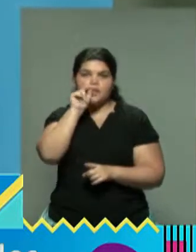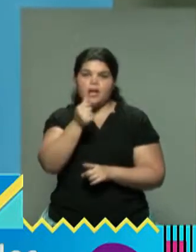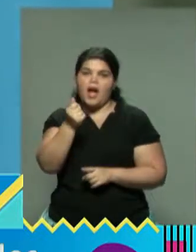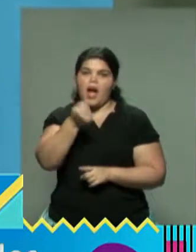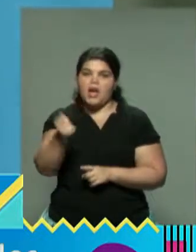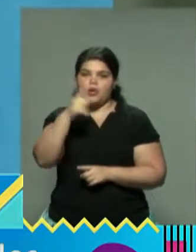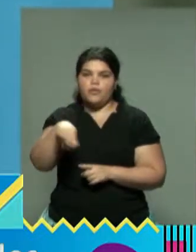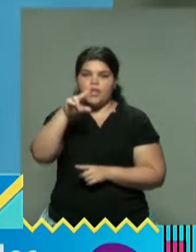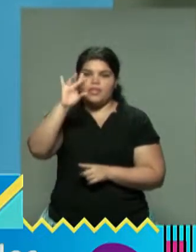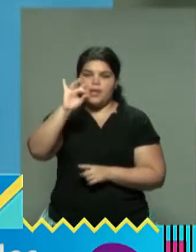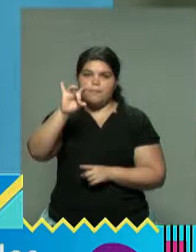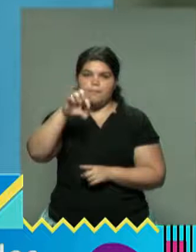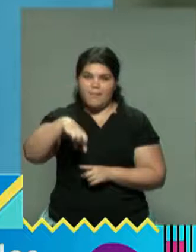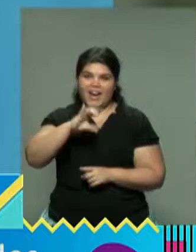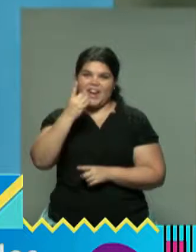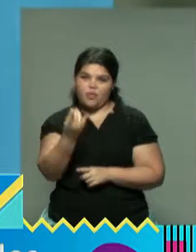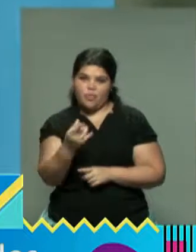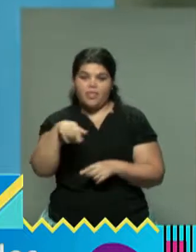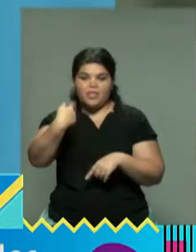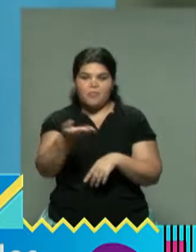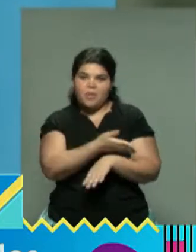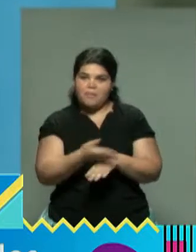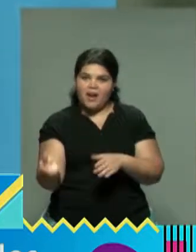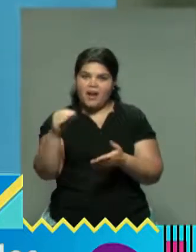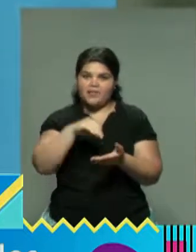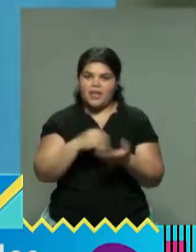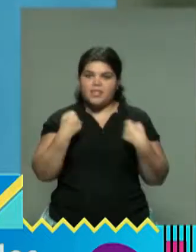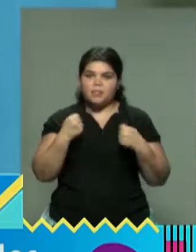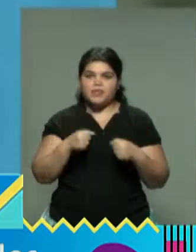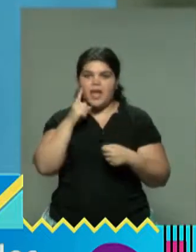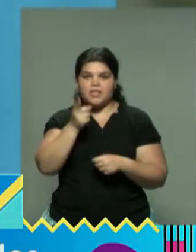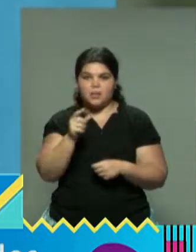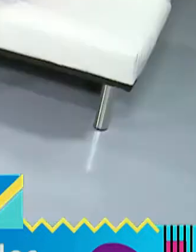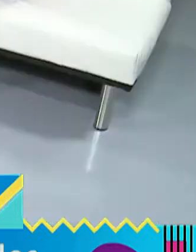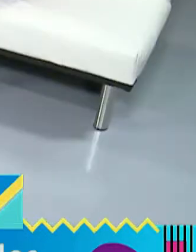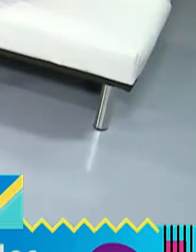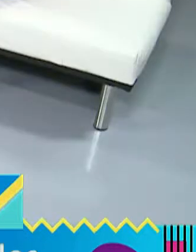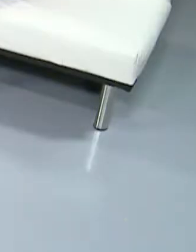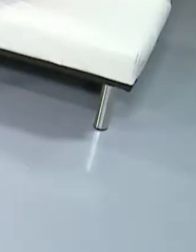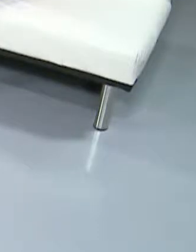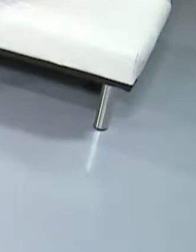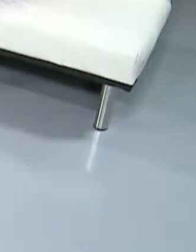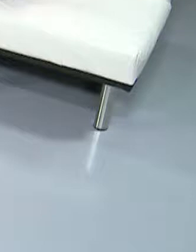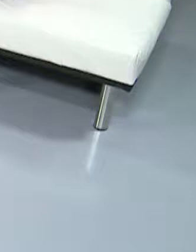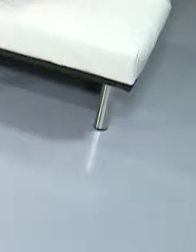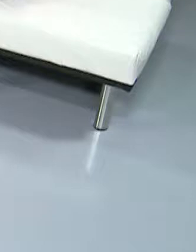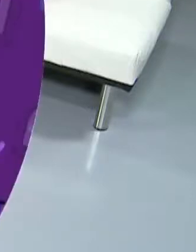como @dpsenalú. Enseguida continuamos con más deportes extremos aquí en Señalú.